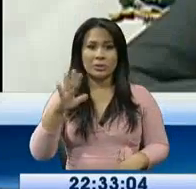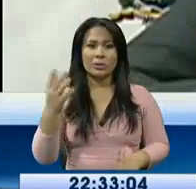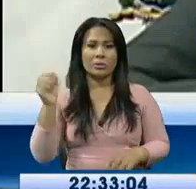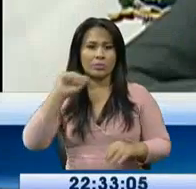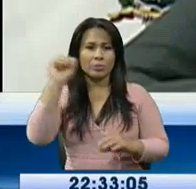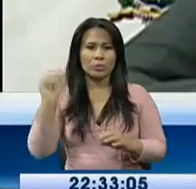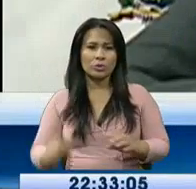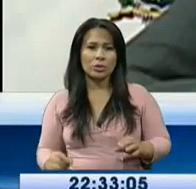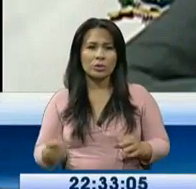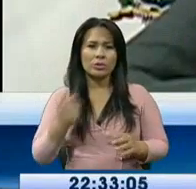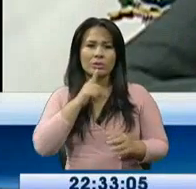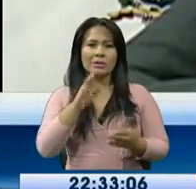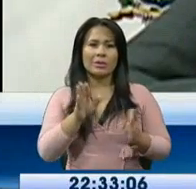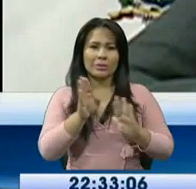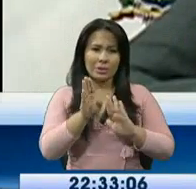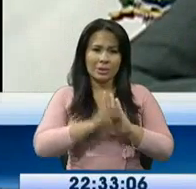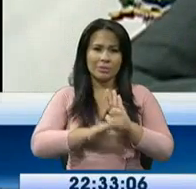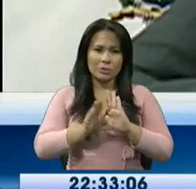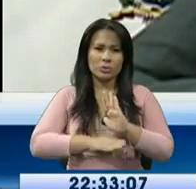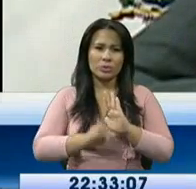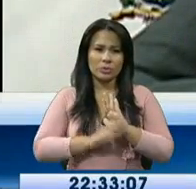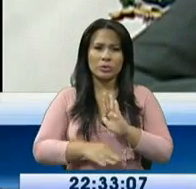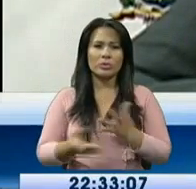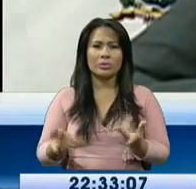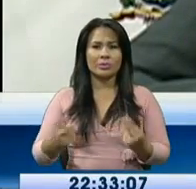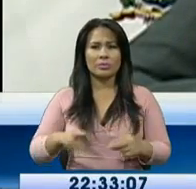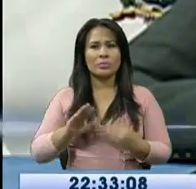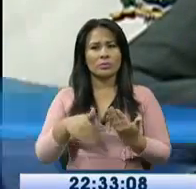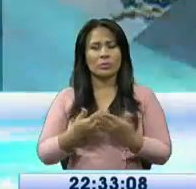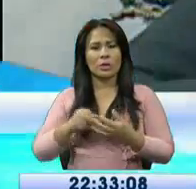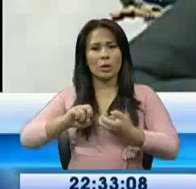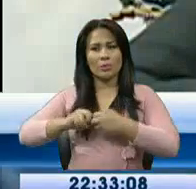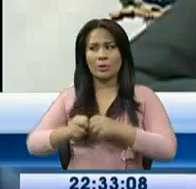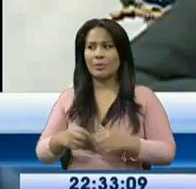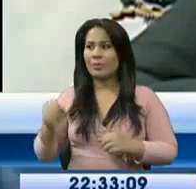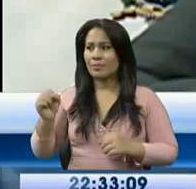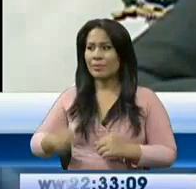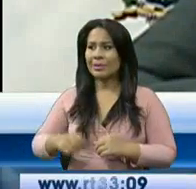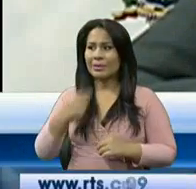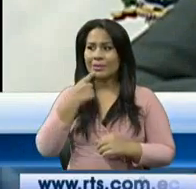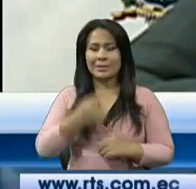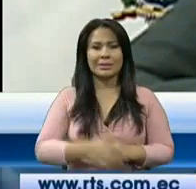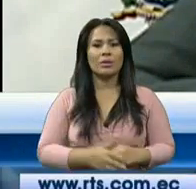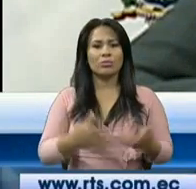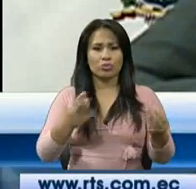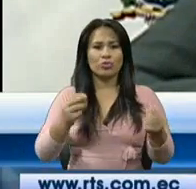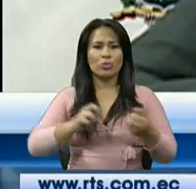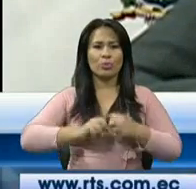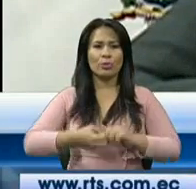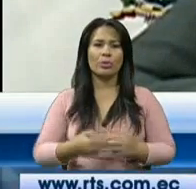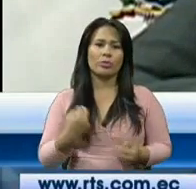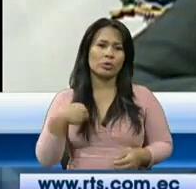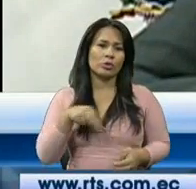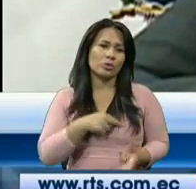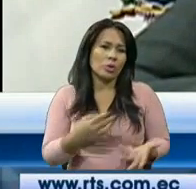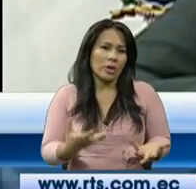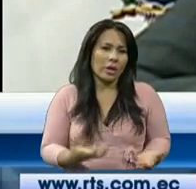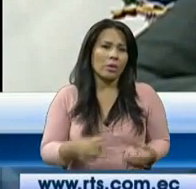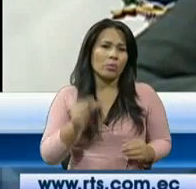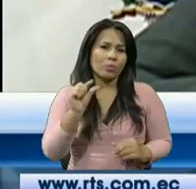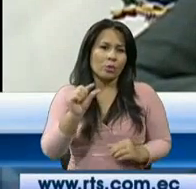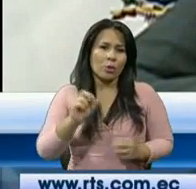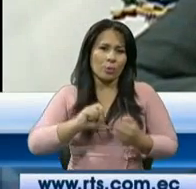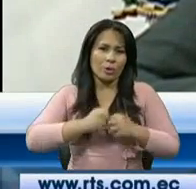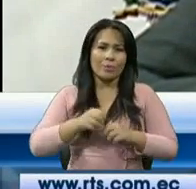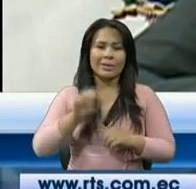cuando está actualmente en la persona posición unidad del programa con lo que corresponde en estos momentos insisto solamente separado por una tasa